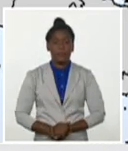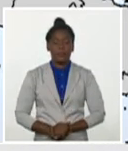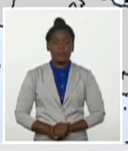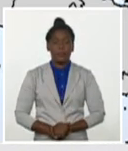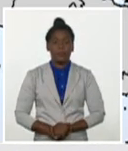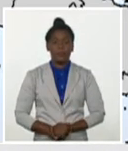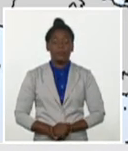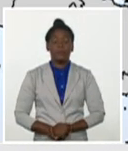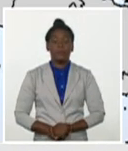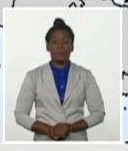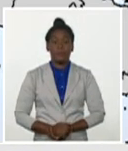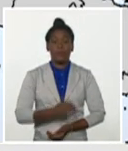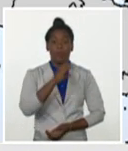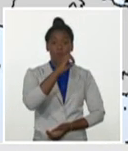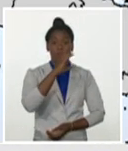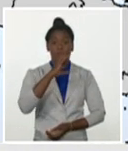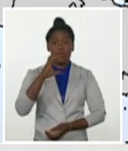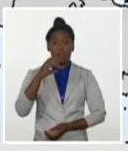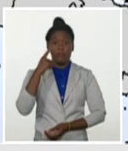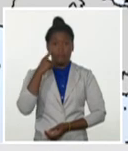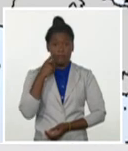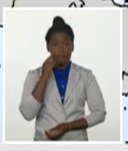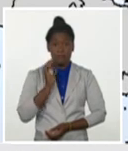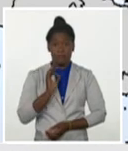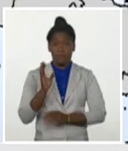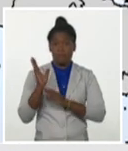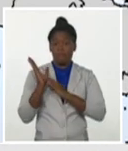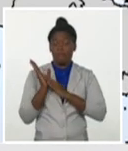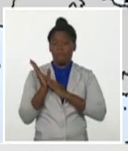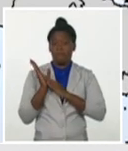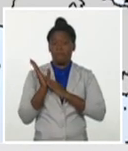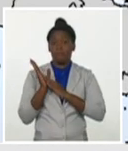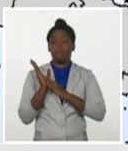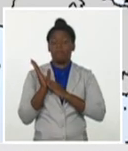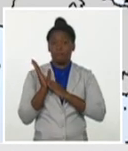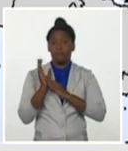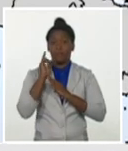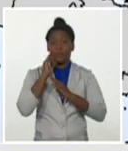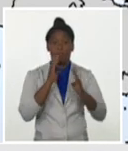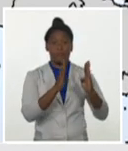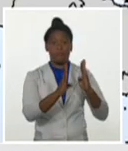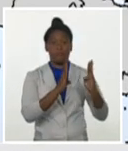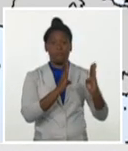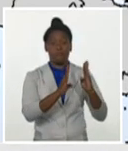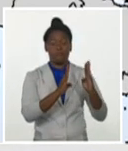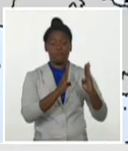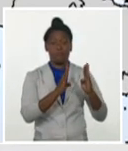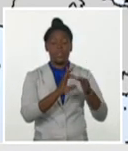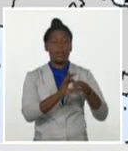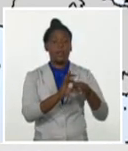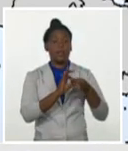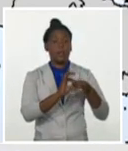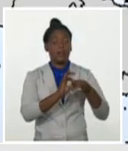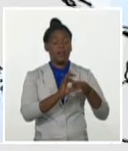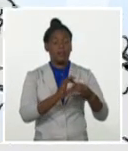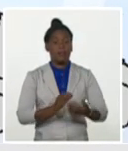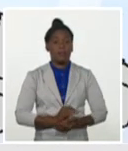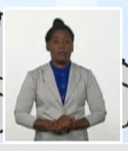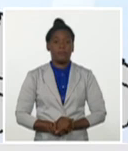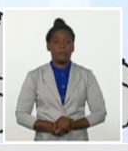occidente sigue siendo la región de mayor complejidad. El